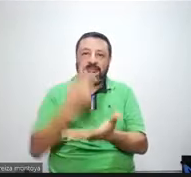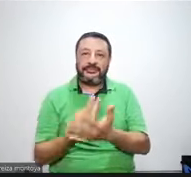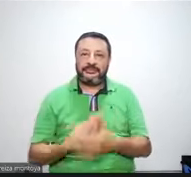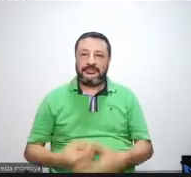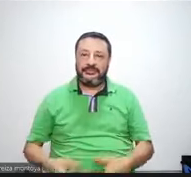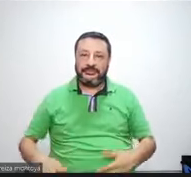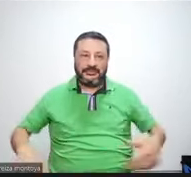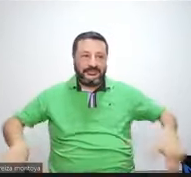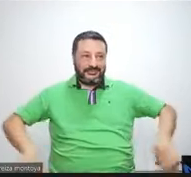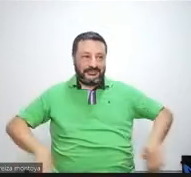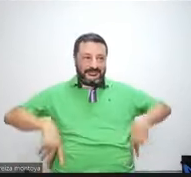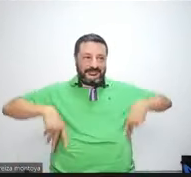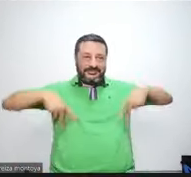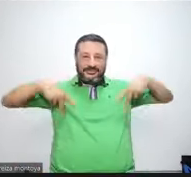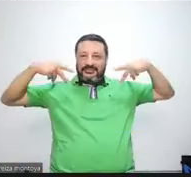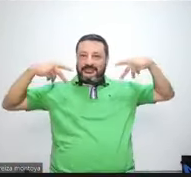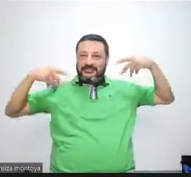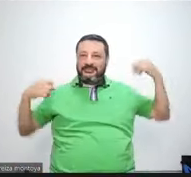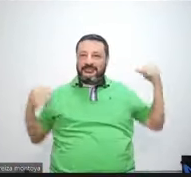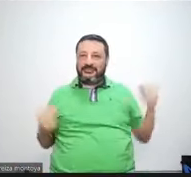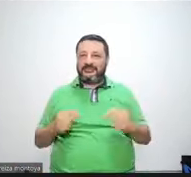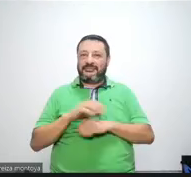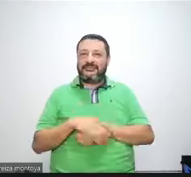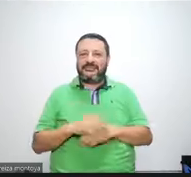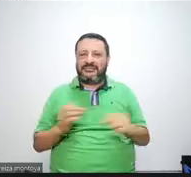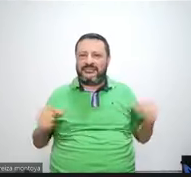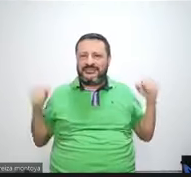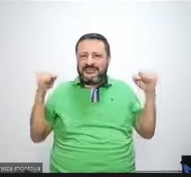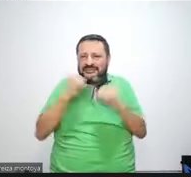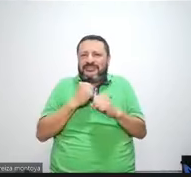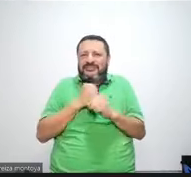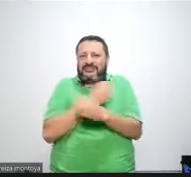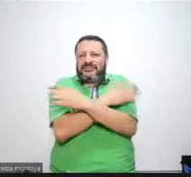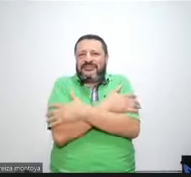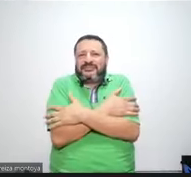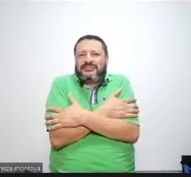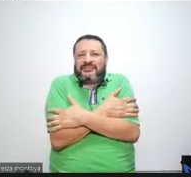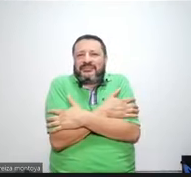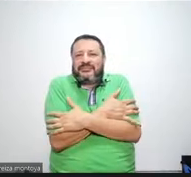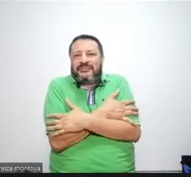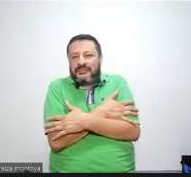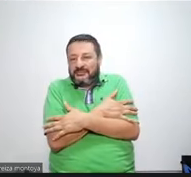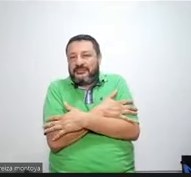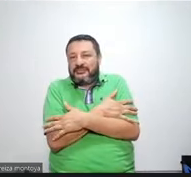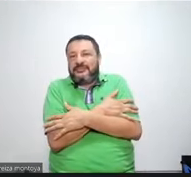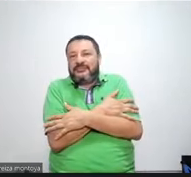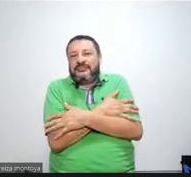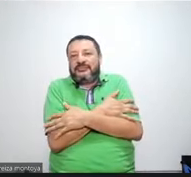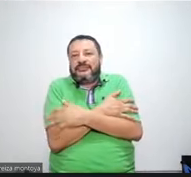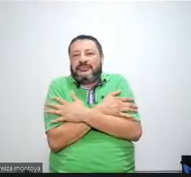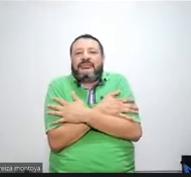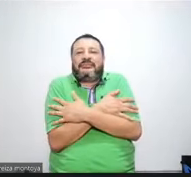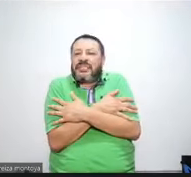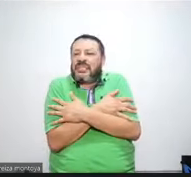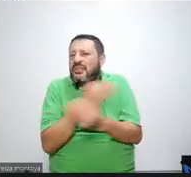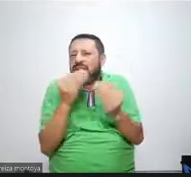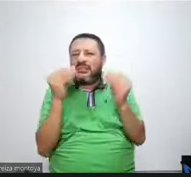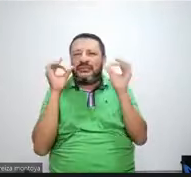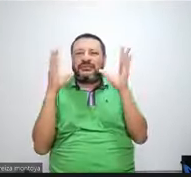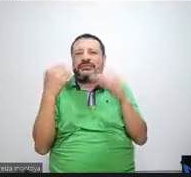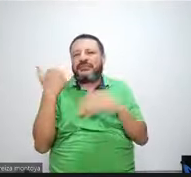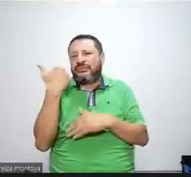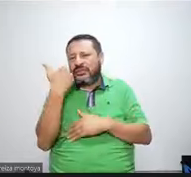de baño, ¿no? A mí me toca ponerme 5 chaquetas, leggings sobre los leggings, porque soy, no sé, es algo que sufro de eso